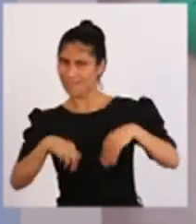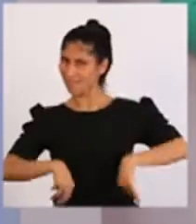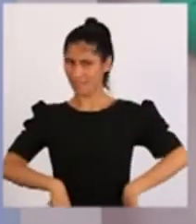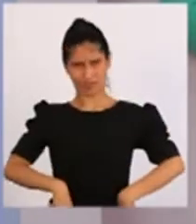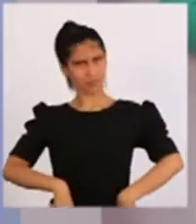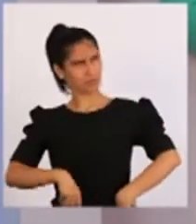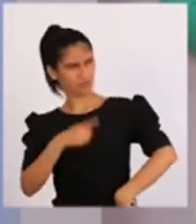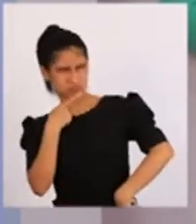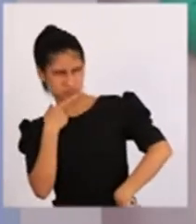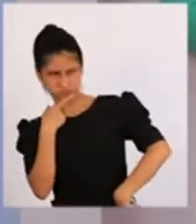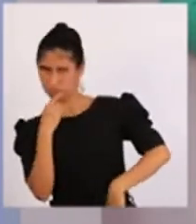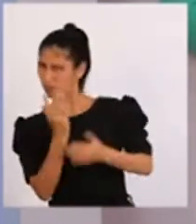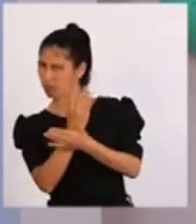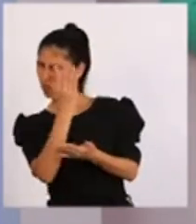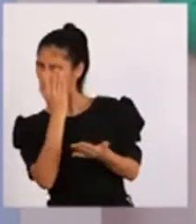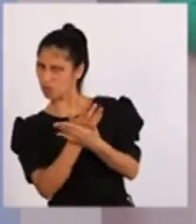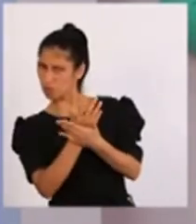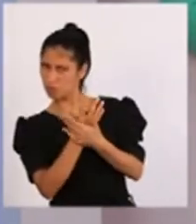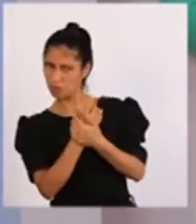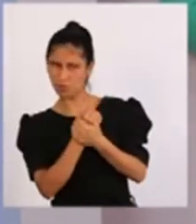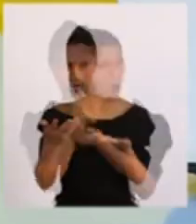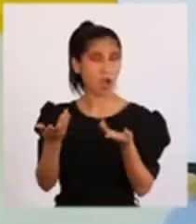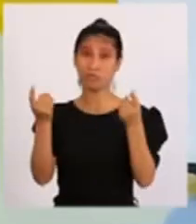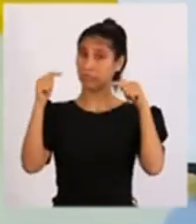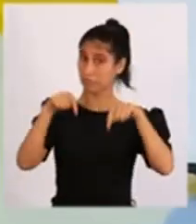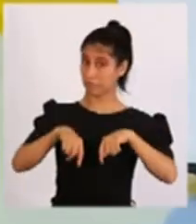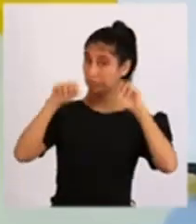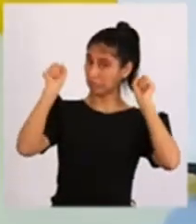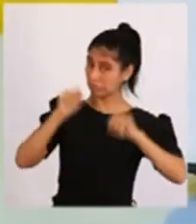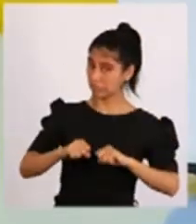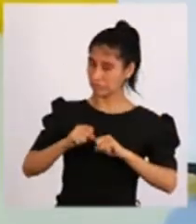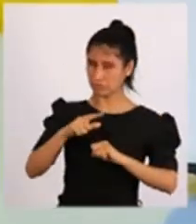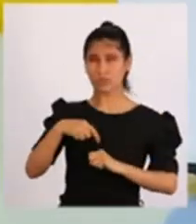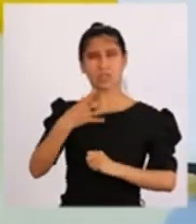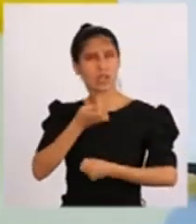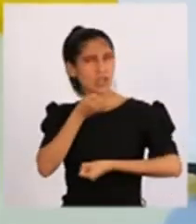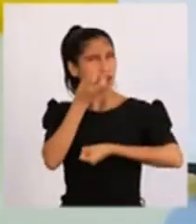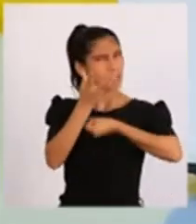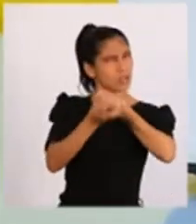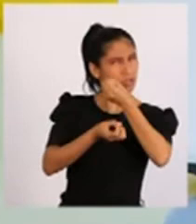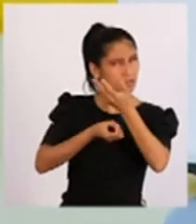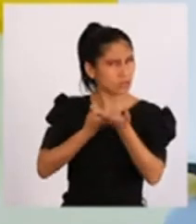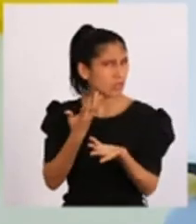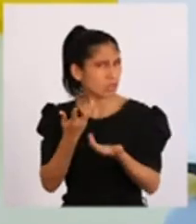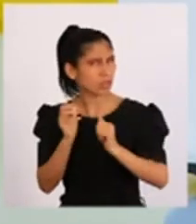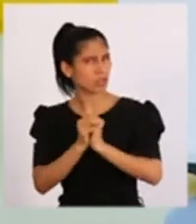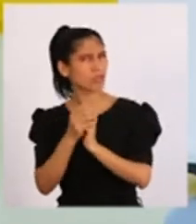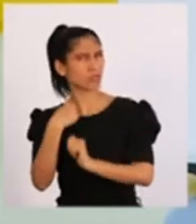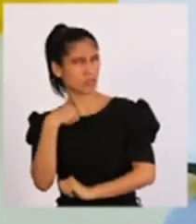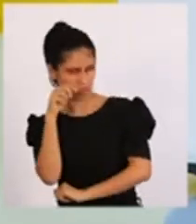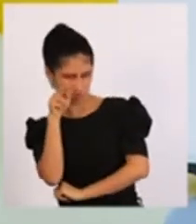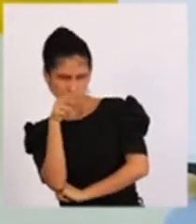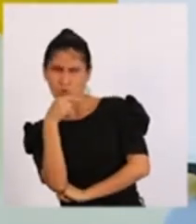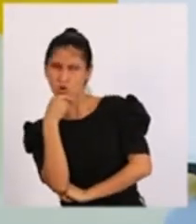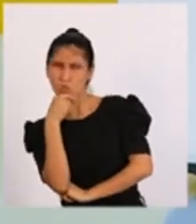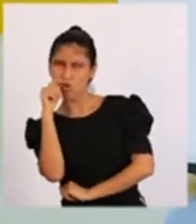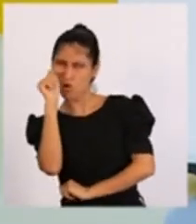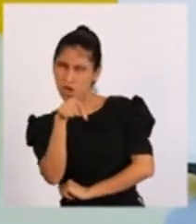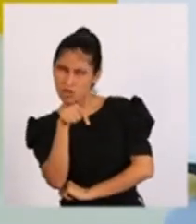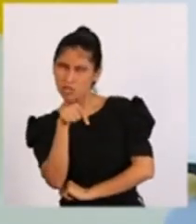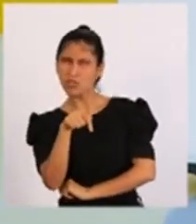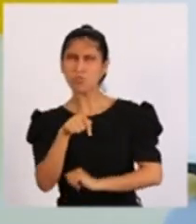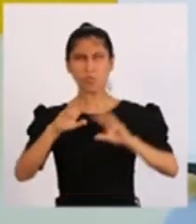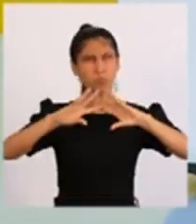There is a problem. There is no water. Eso te quería comentar, Gotaku. Me he dado cuenta que en esta